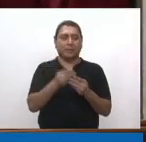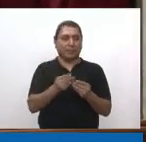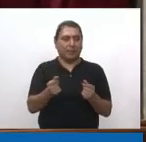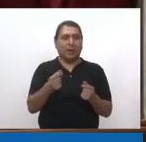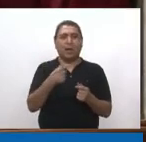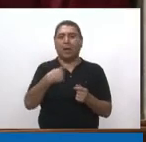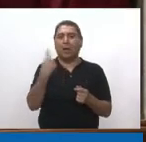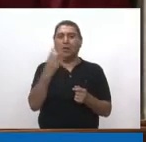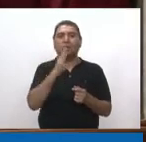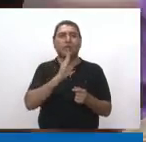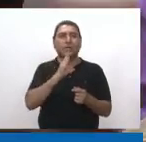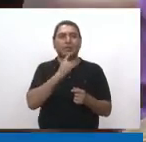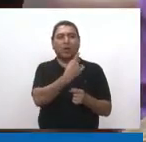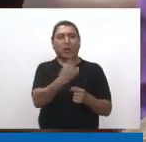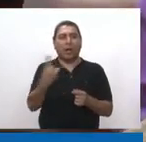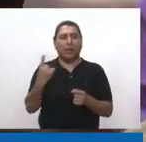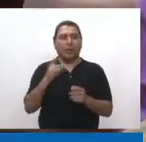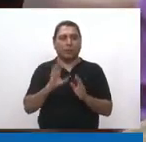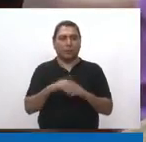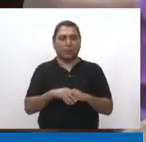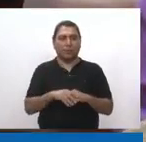uno.